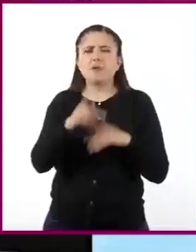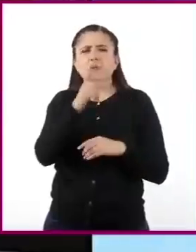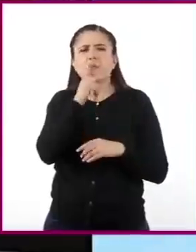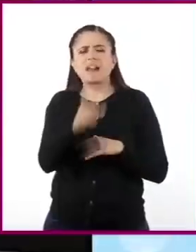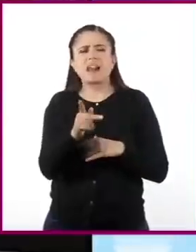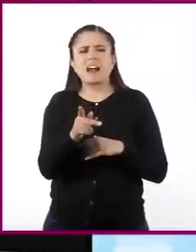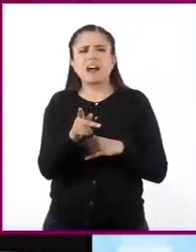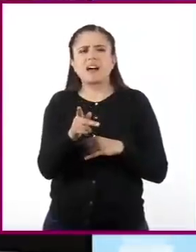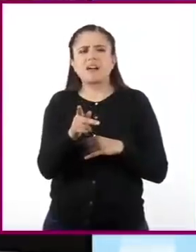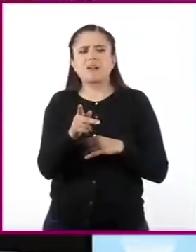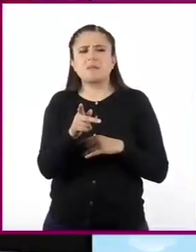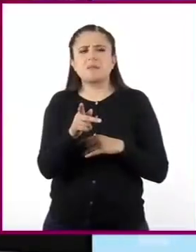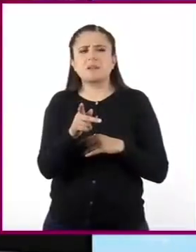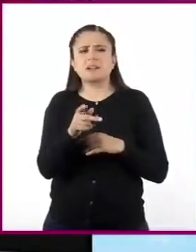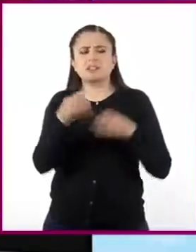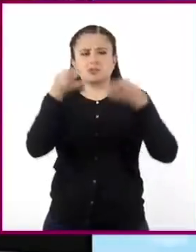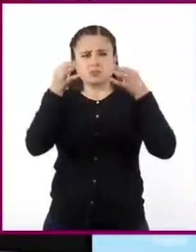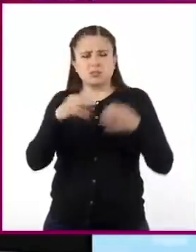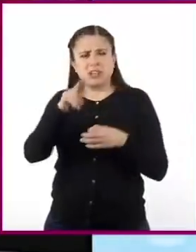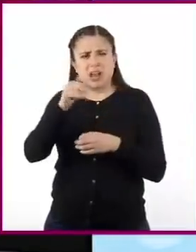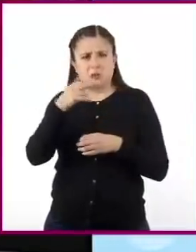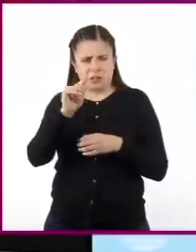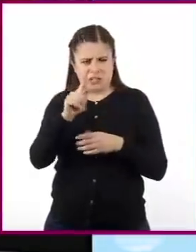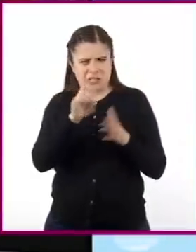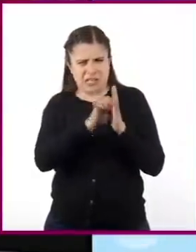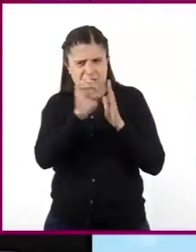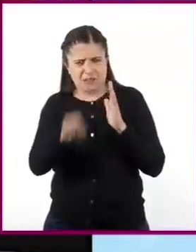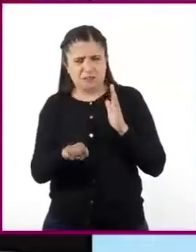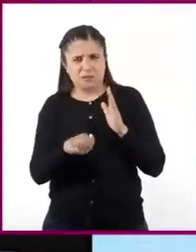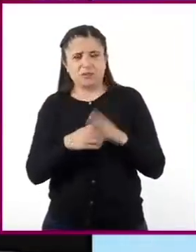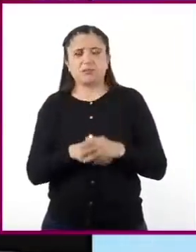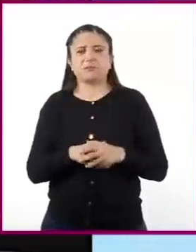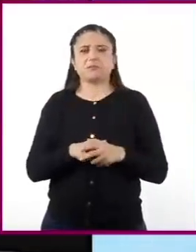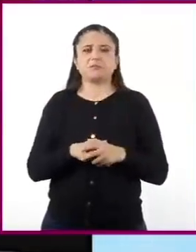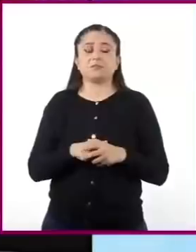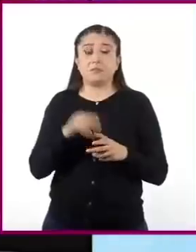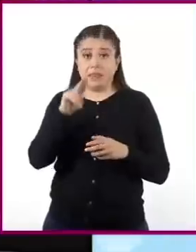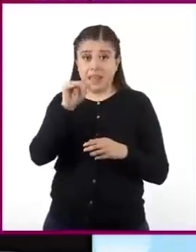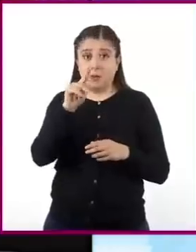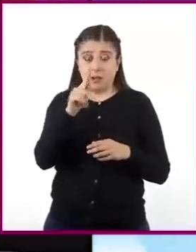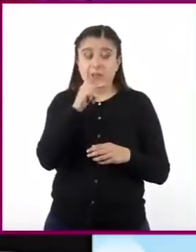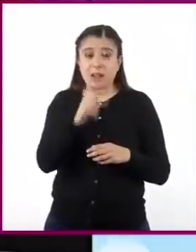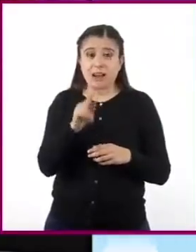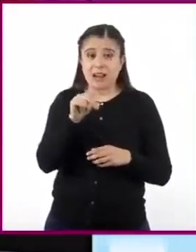que son originarias de náhuatl? Originarias de náhuatl.